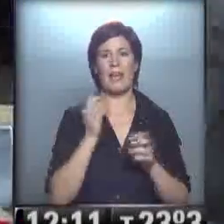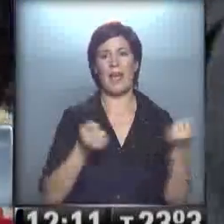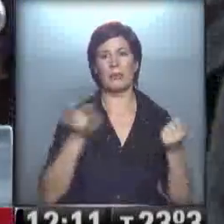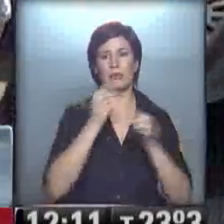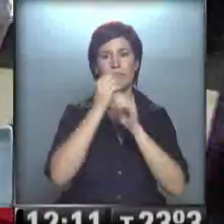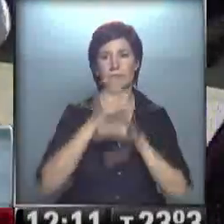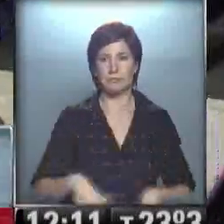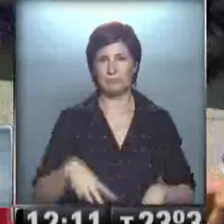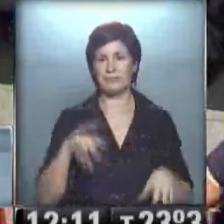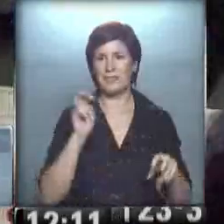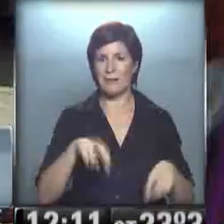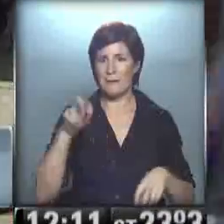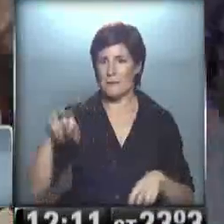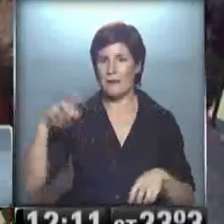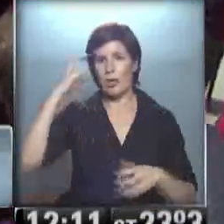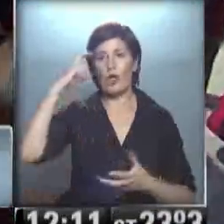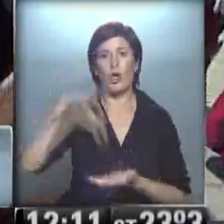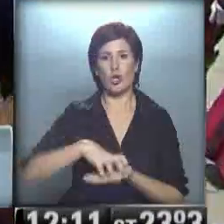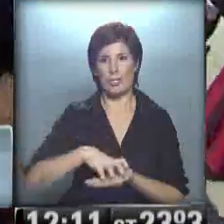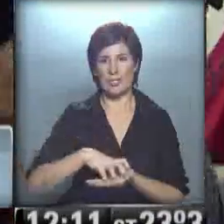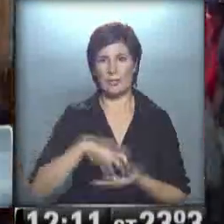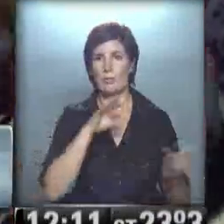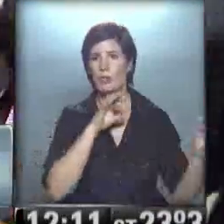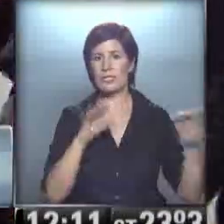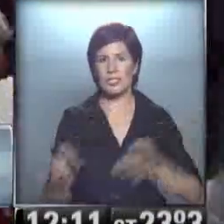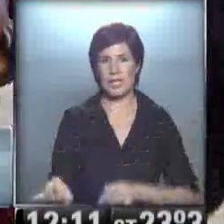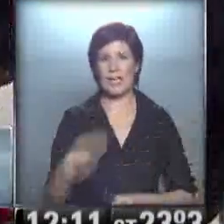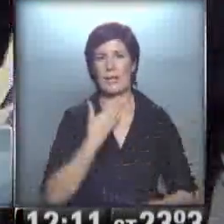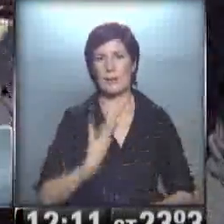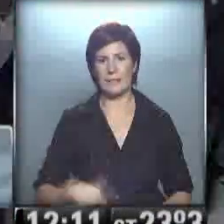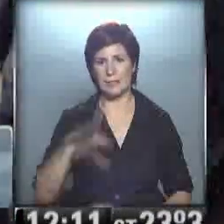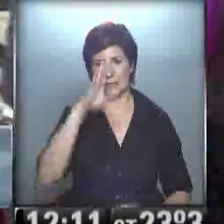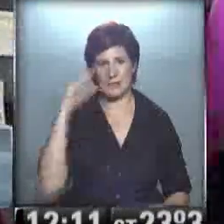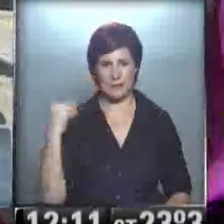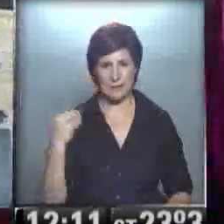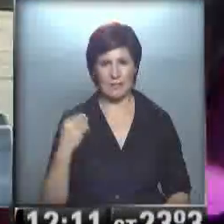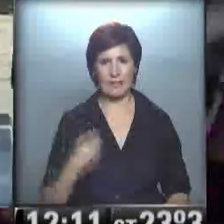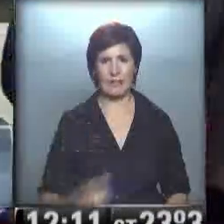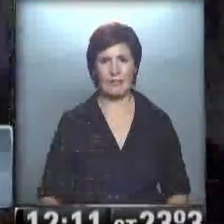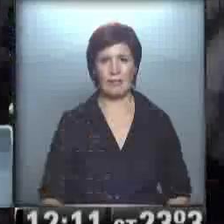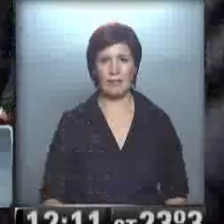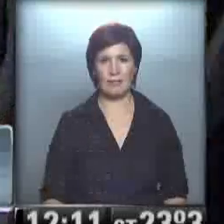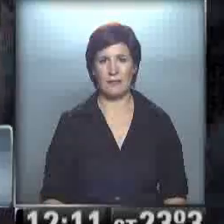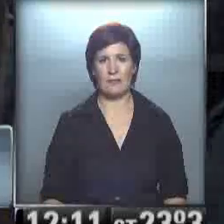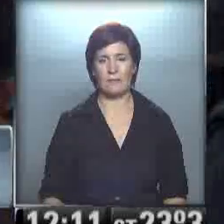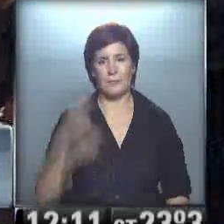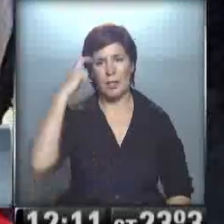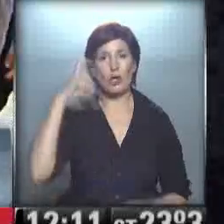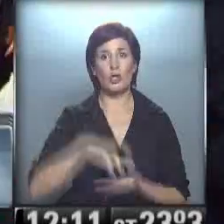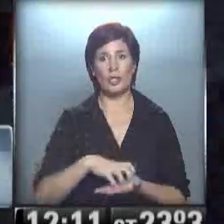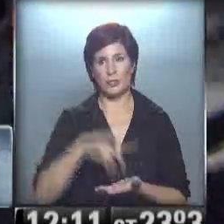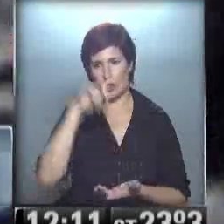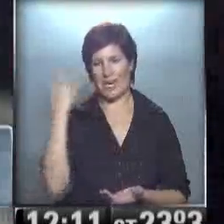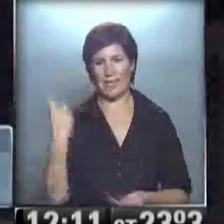oficial y está en la explanada del Congreso de la Nación. La llegada de la presidenta de la Nación, Cristina Fernández, al Congreso de